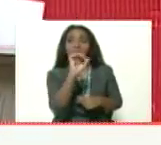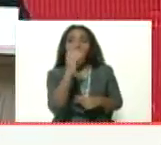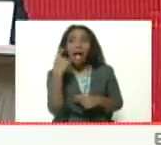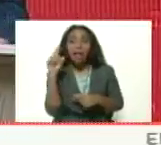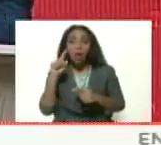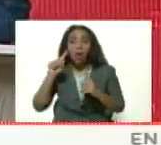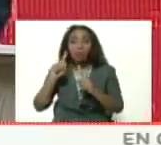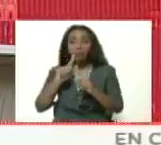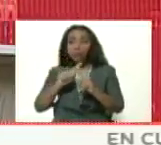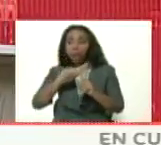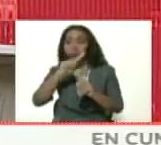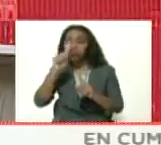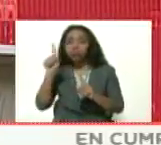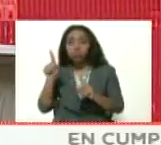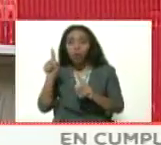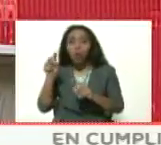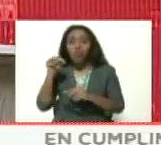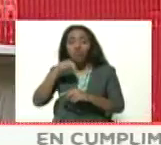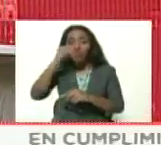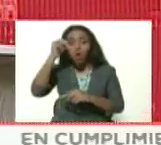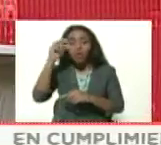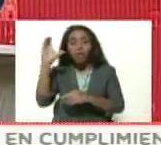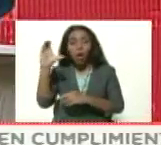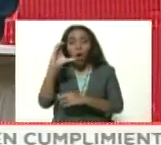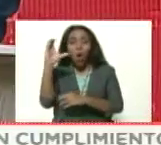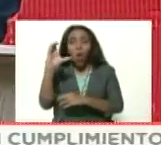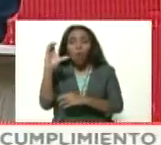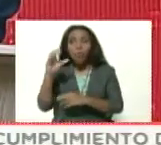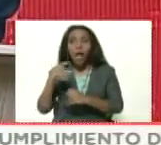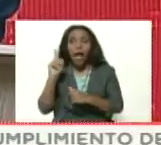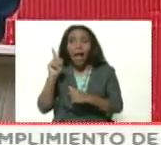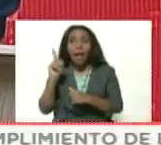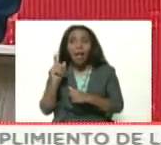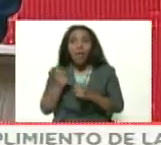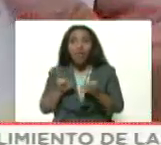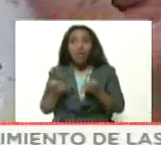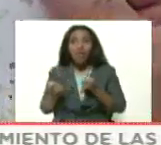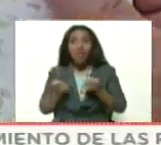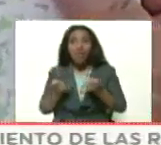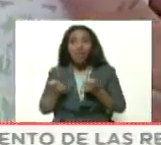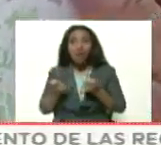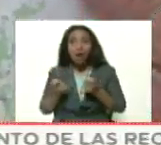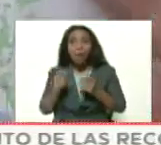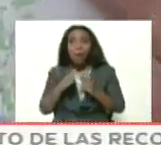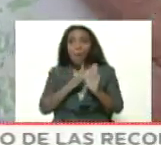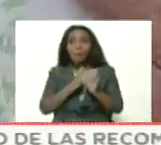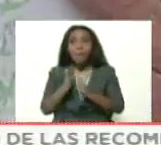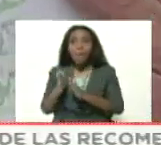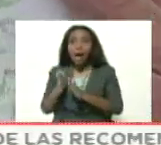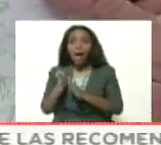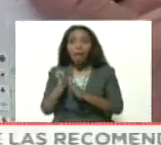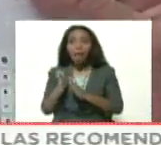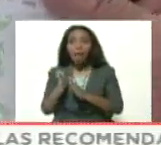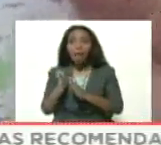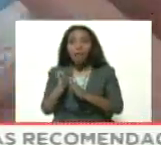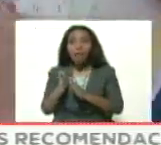norte de Colombia, porque el norte de Colombia es controlado por un clan de narcotráfico